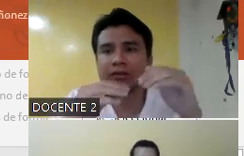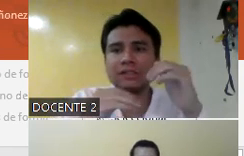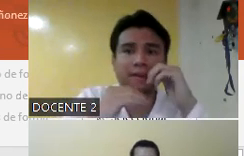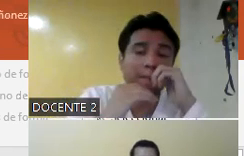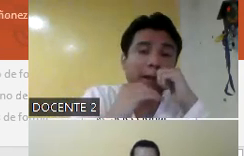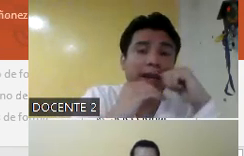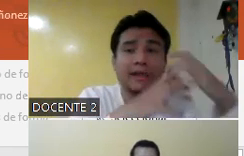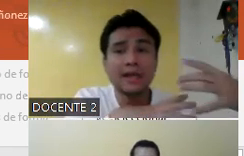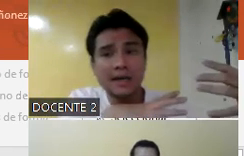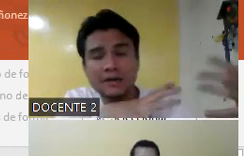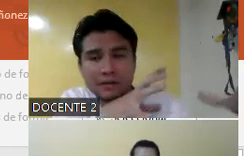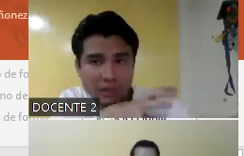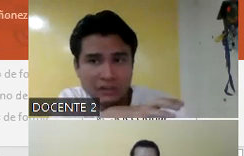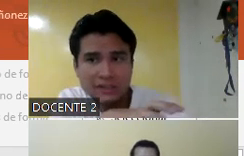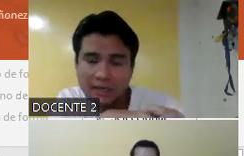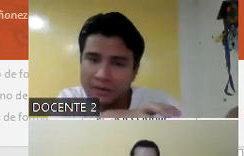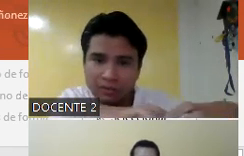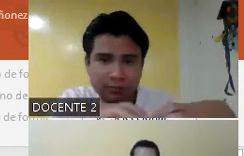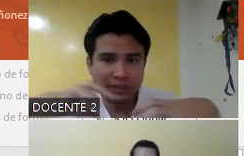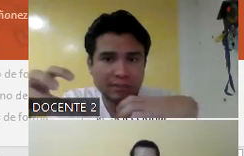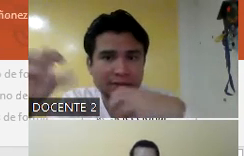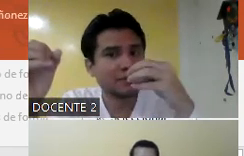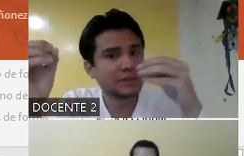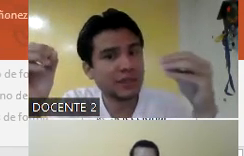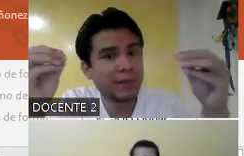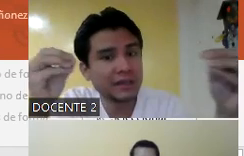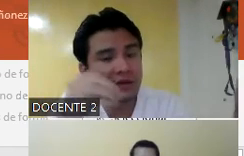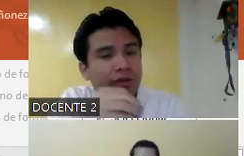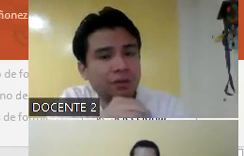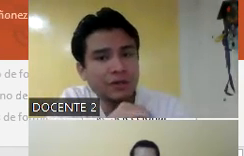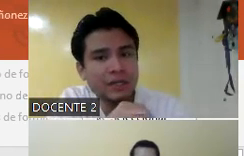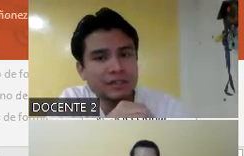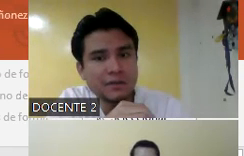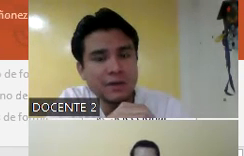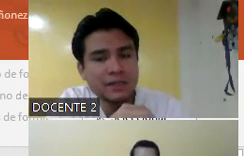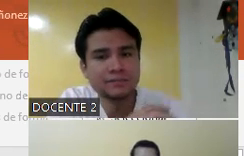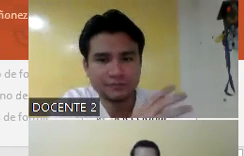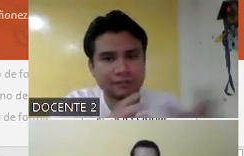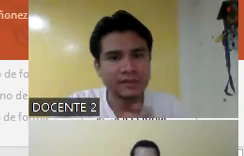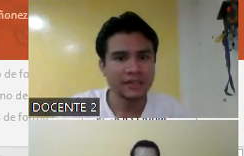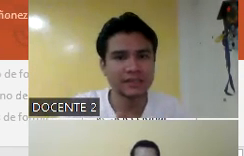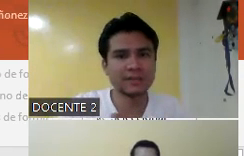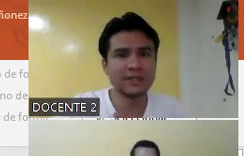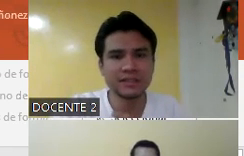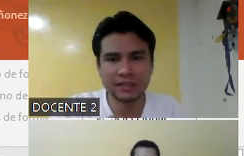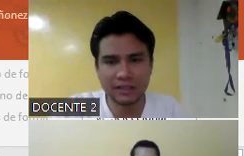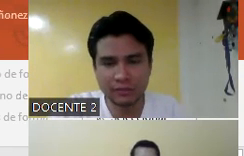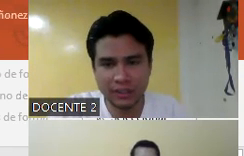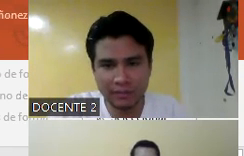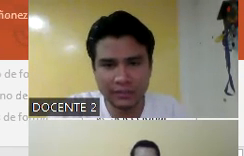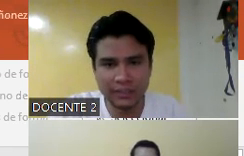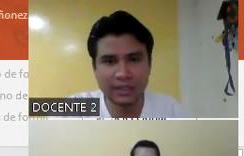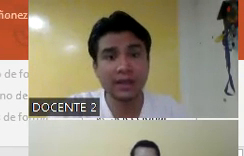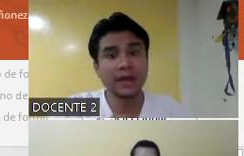etcétera. Entonces, la idea, claro, los escalones, como siempre, vamos, dependiendo del dolor que se encuentra, se administra.